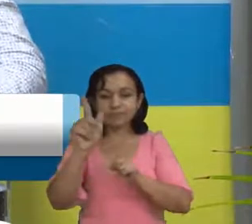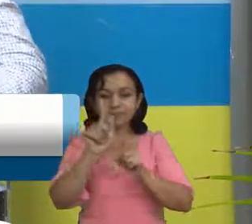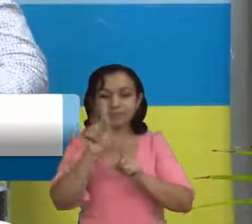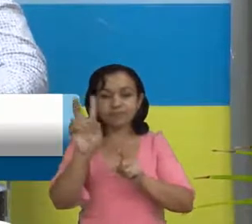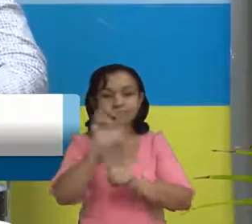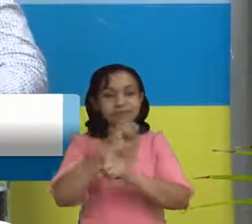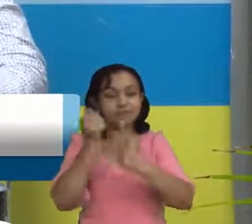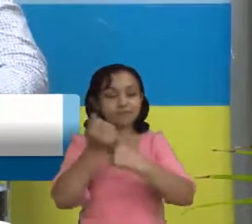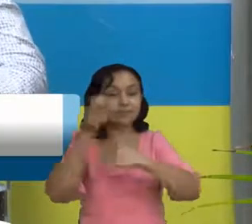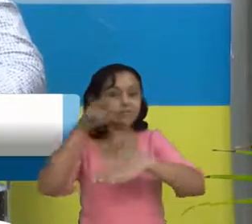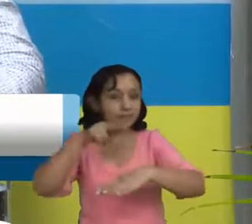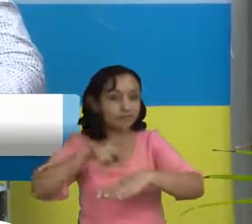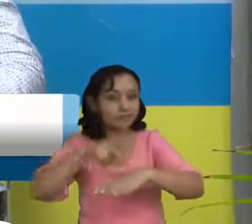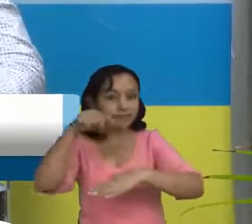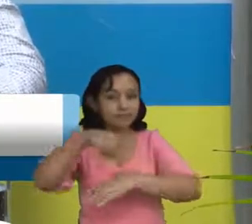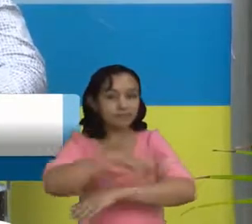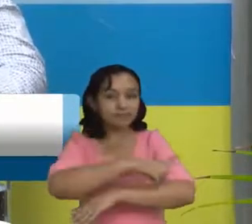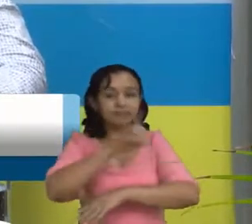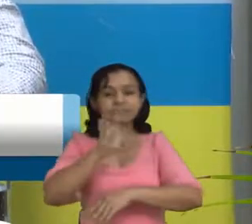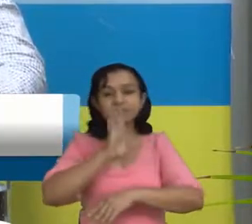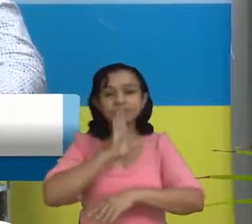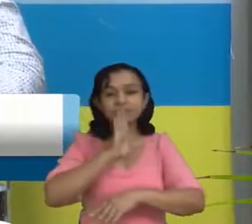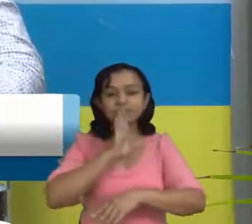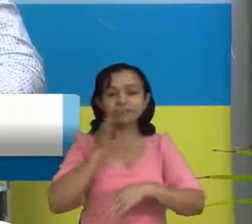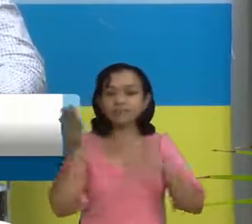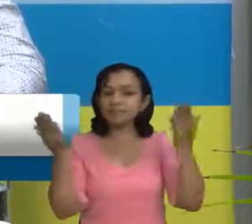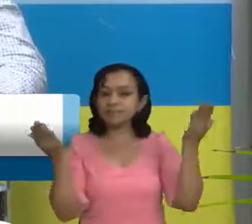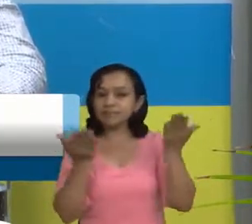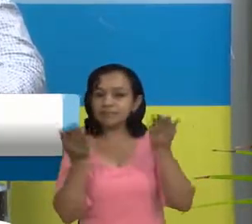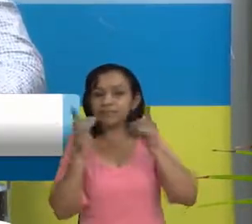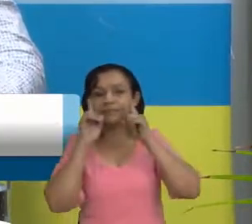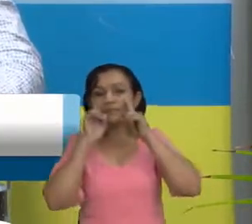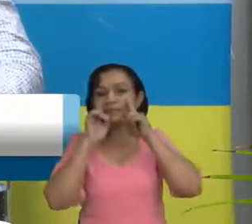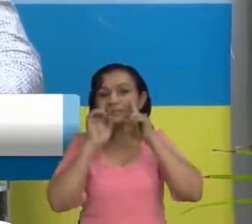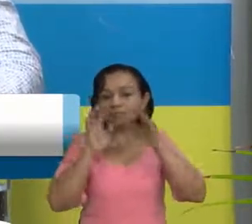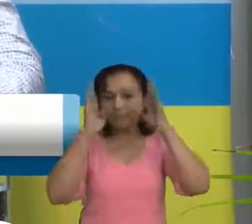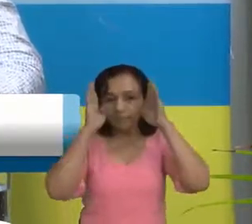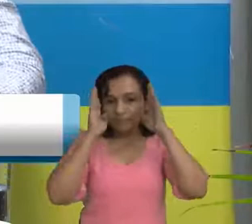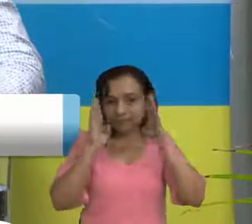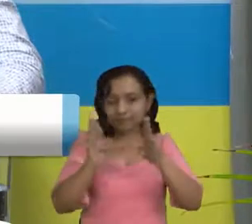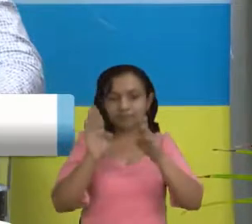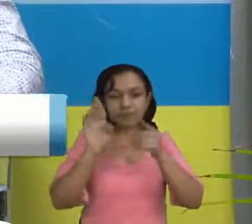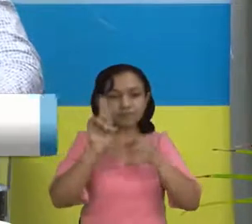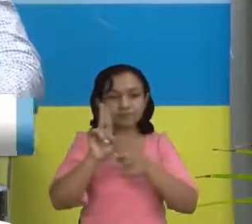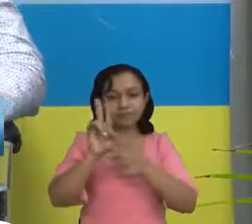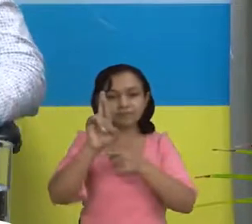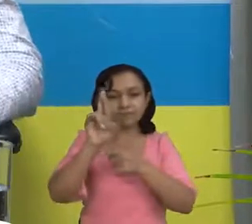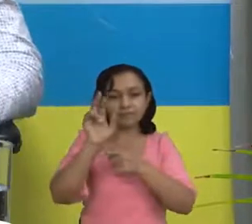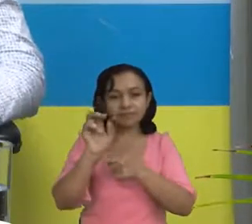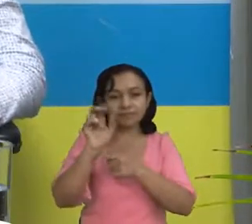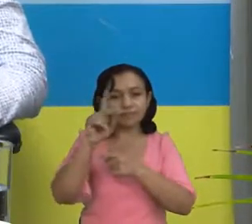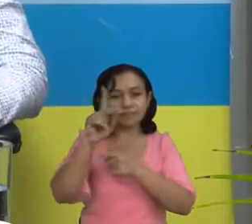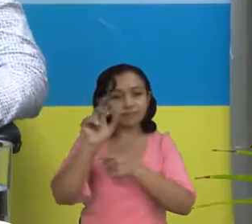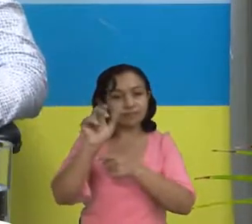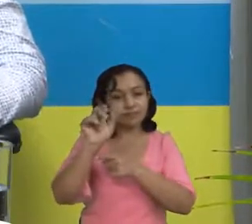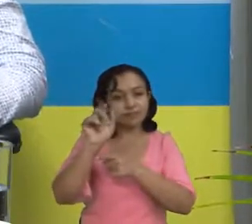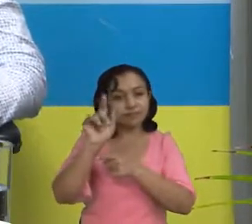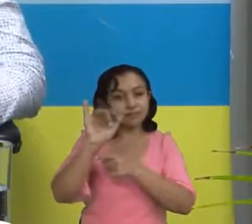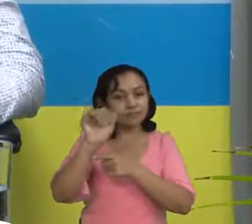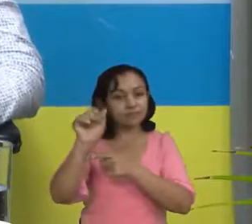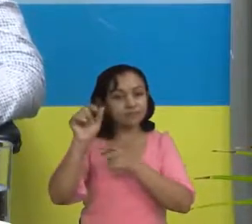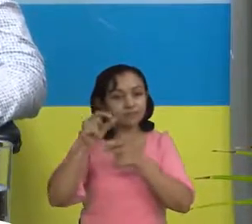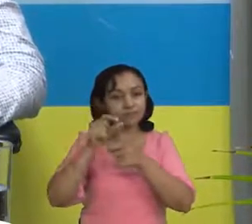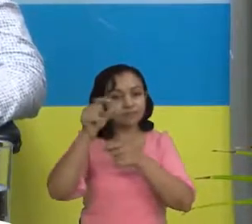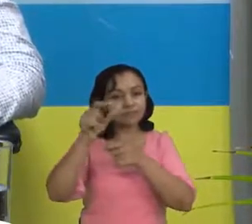Nacional. Estamos hoy hablando sobre las causas y prevención y atención de la uropatía obstructiva. Tenemos como invitado